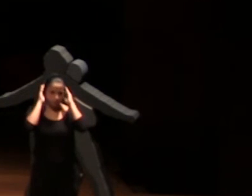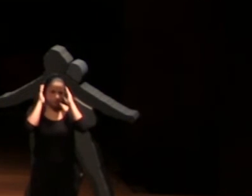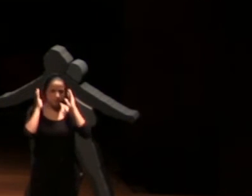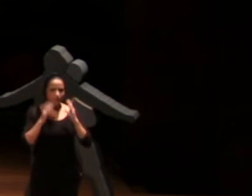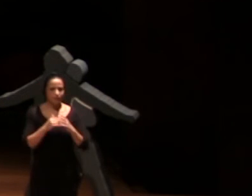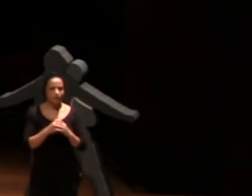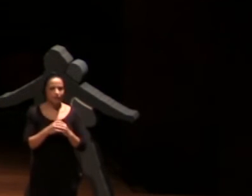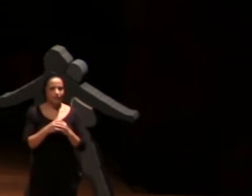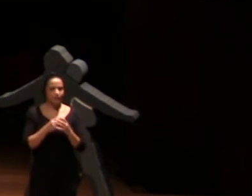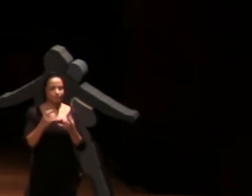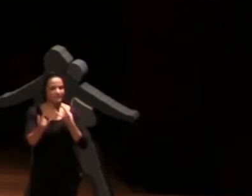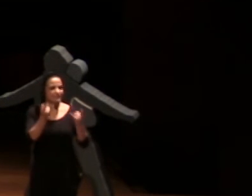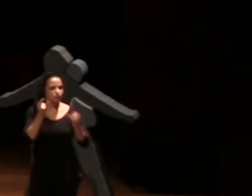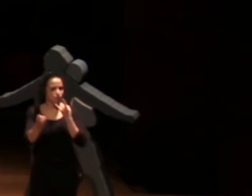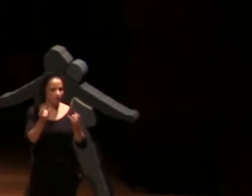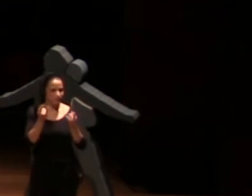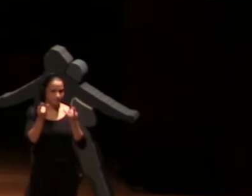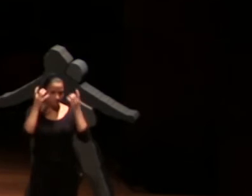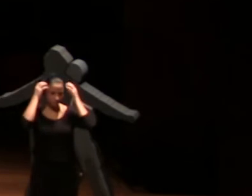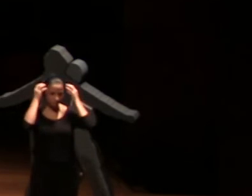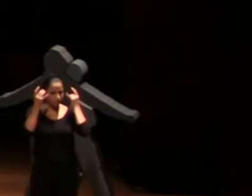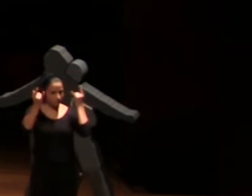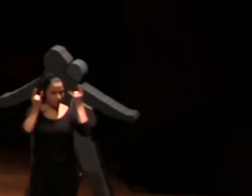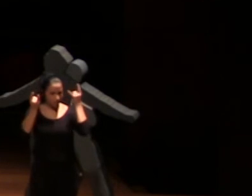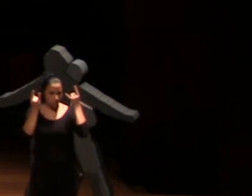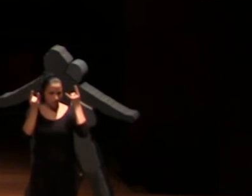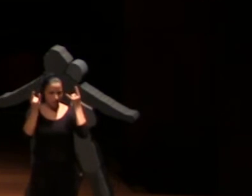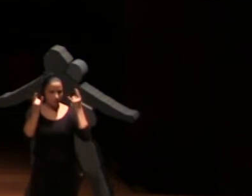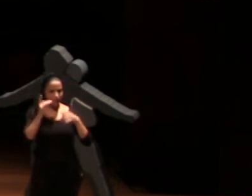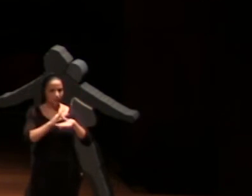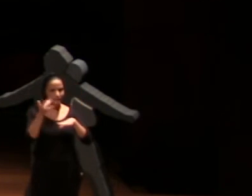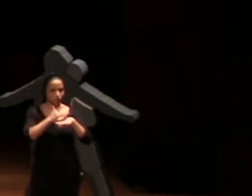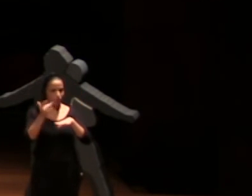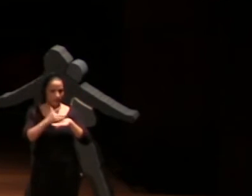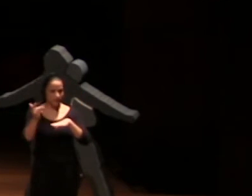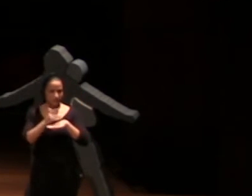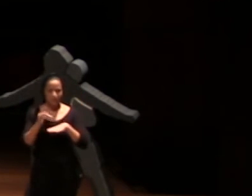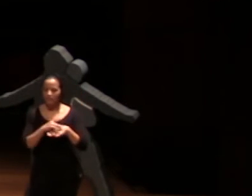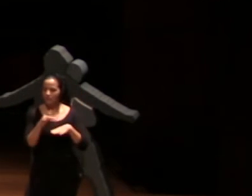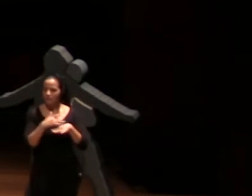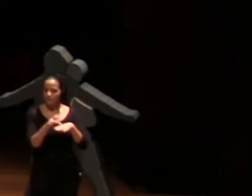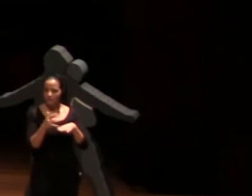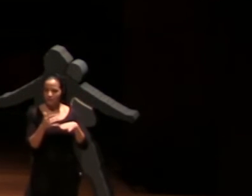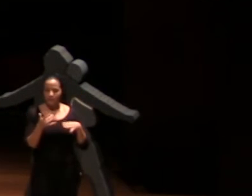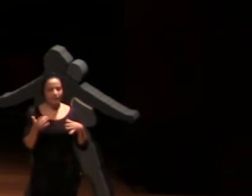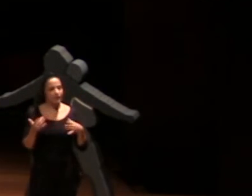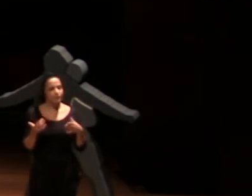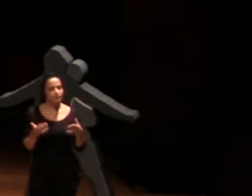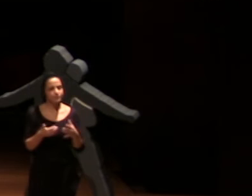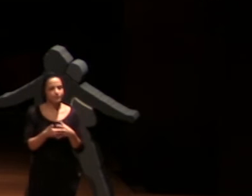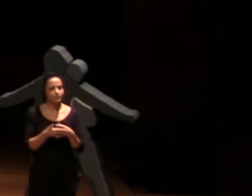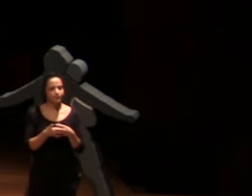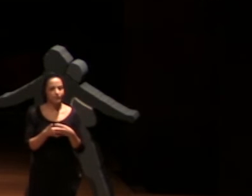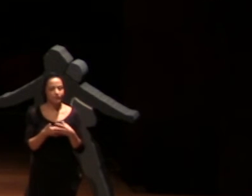sensores inerciales son unos pequeños cajitas que incorporan acelerómetros tridimensionales giroscopios tridimensionales